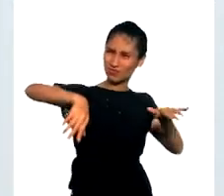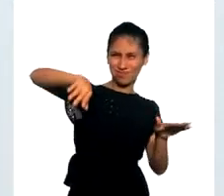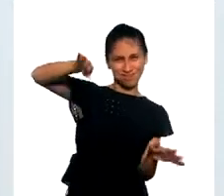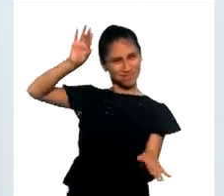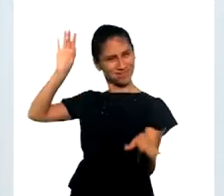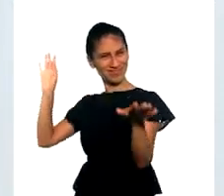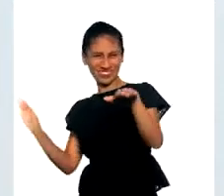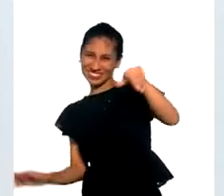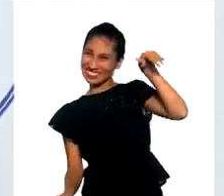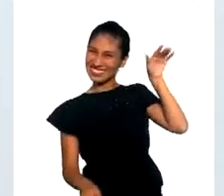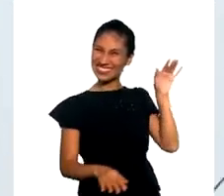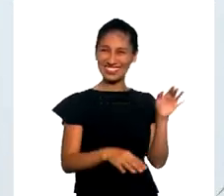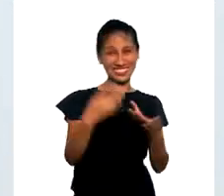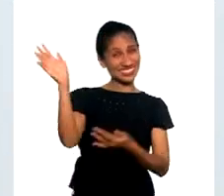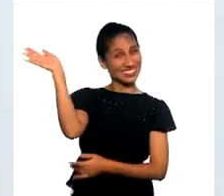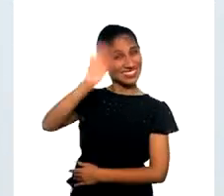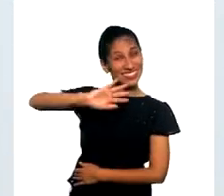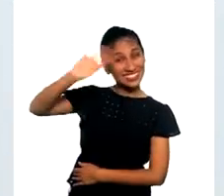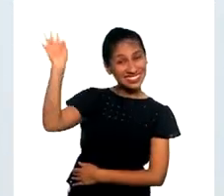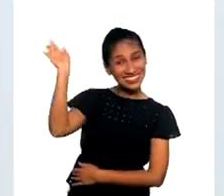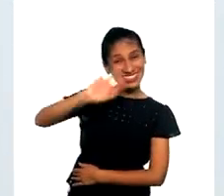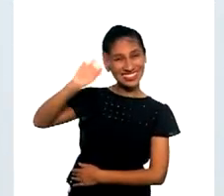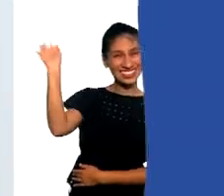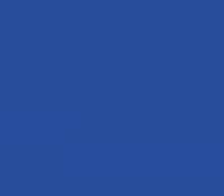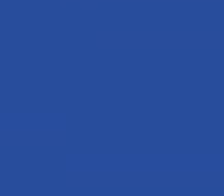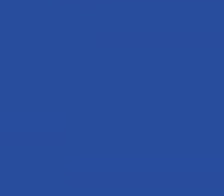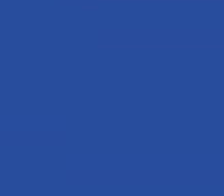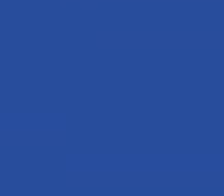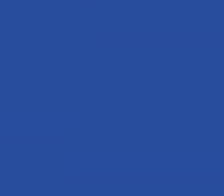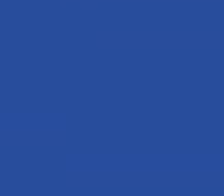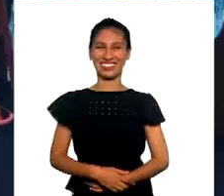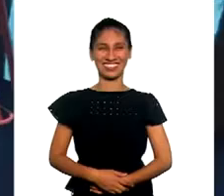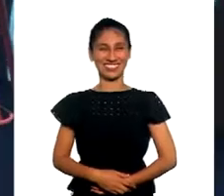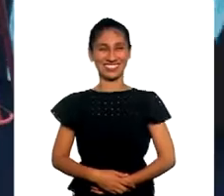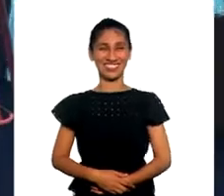niños nos vemos hasta pronto